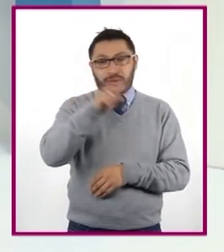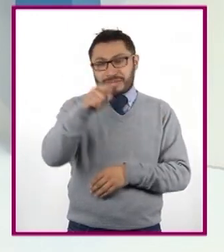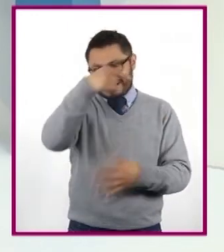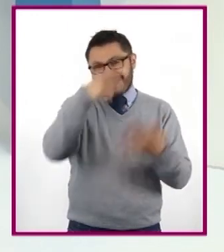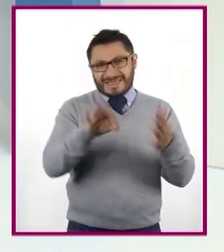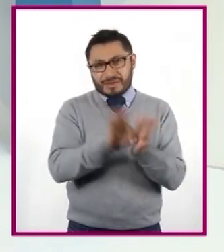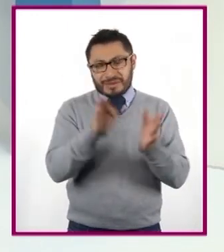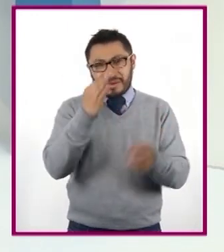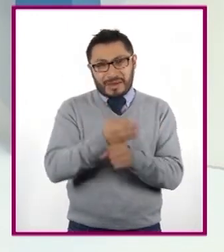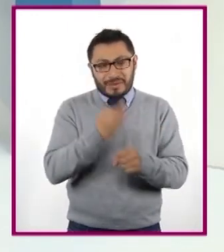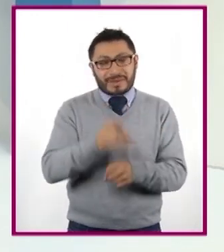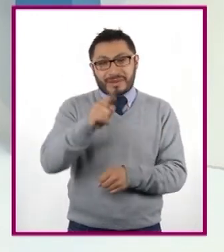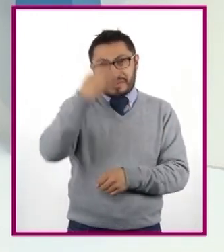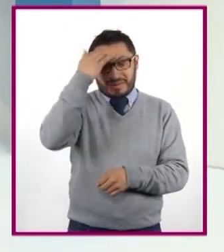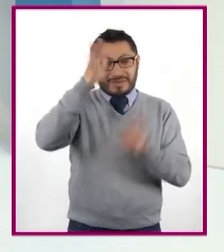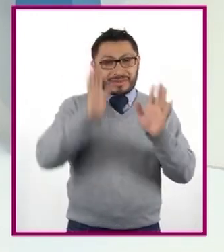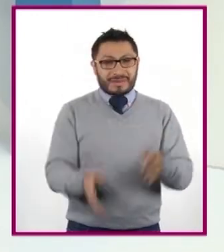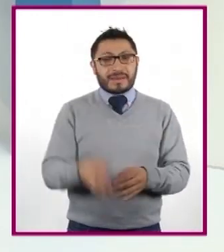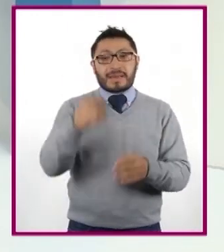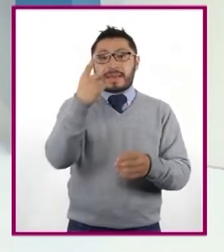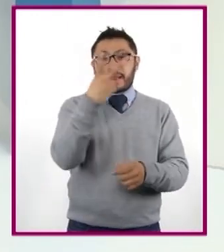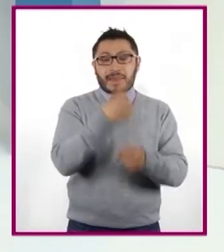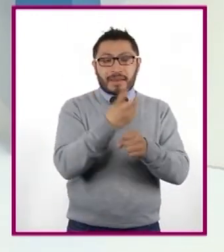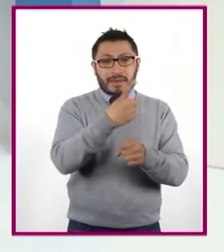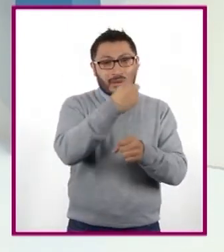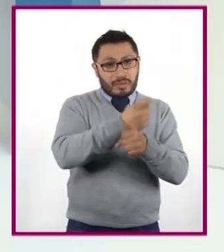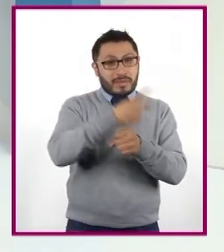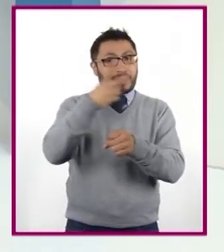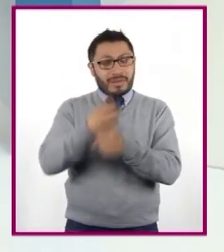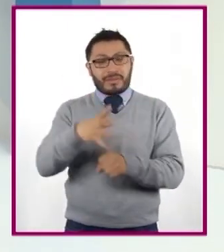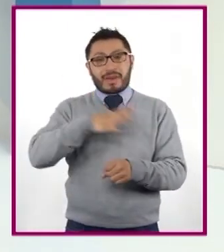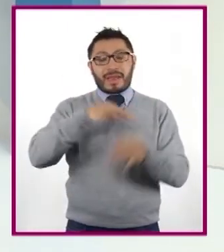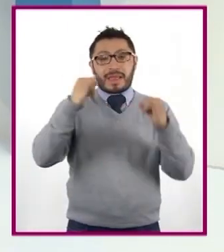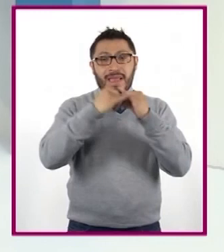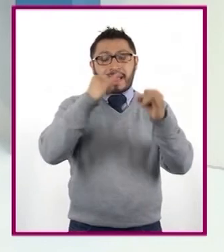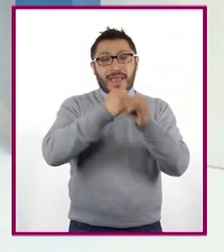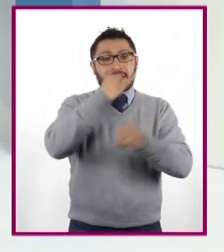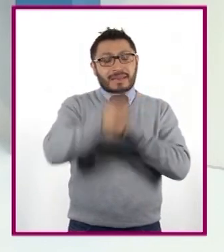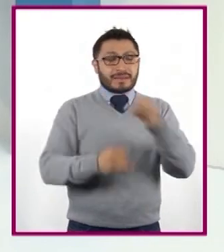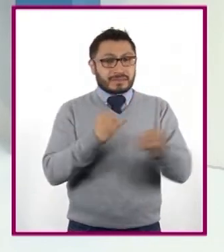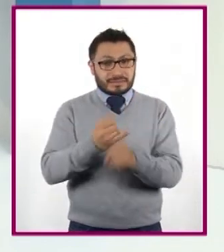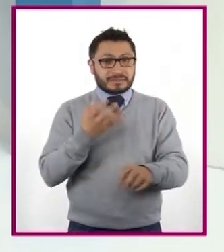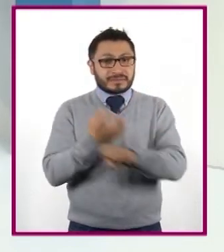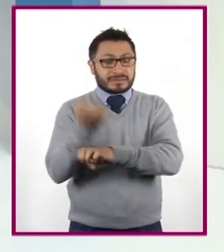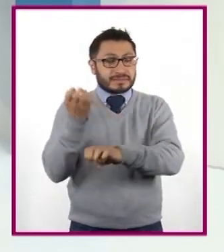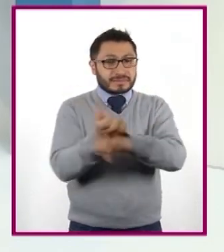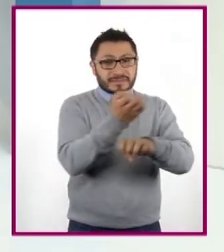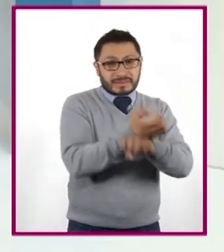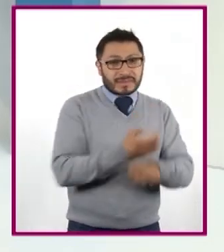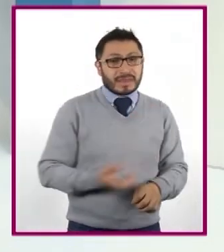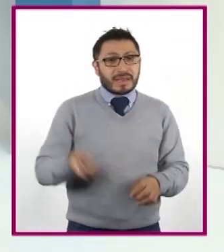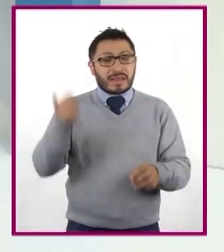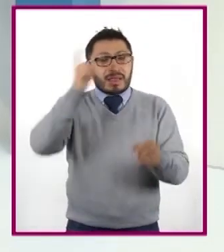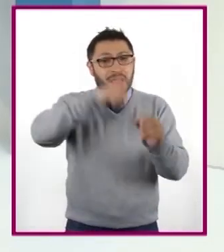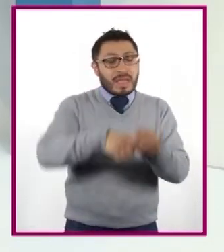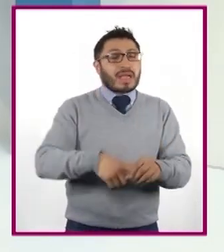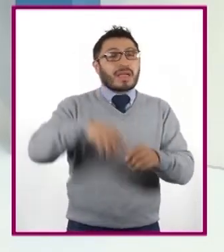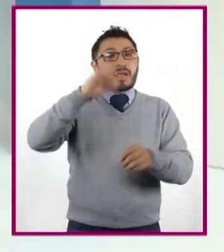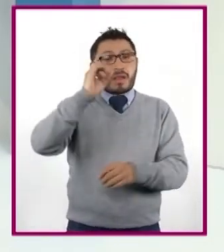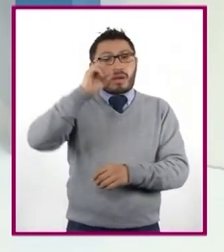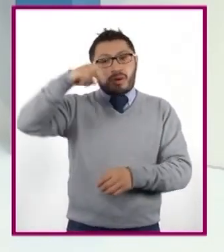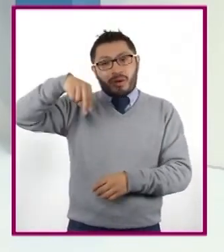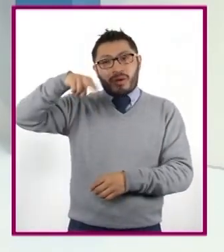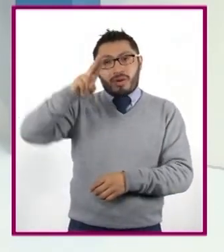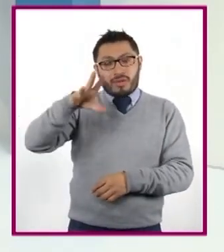Las dos primeras son instancias internacionales. Los estados que forman parte de la ONU, con